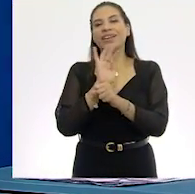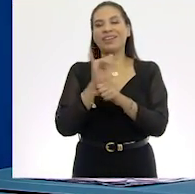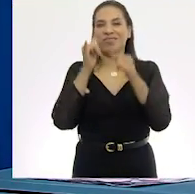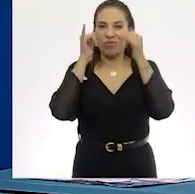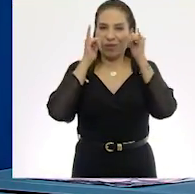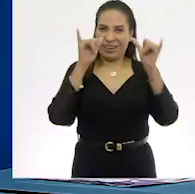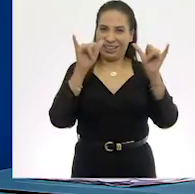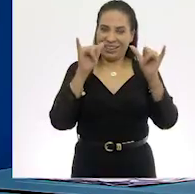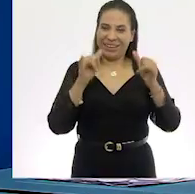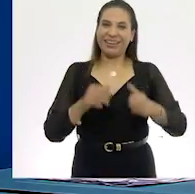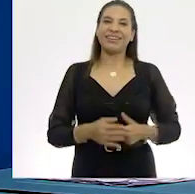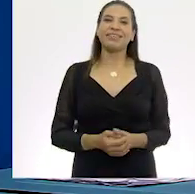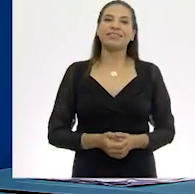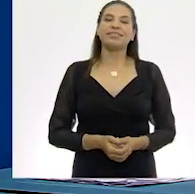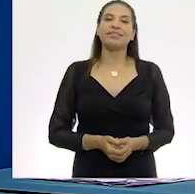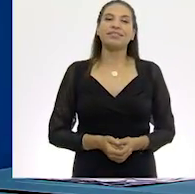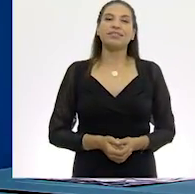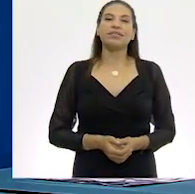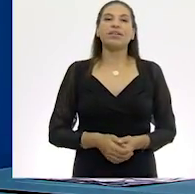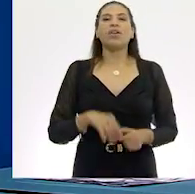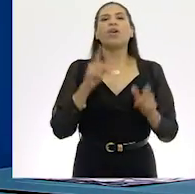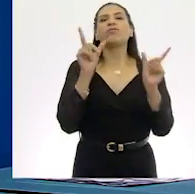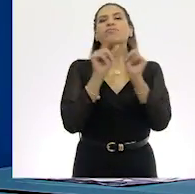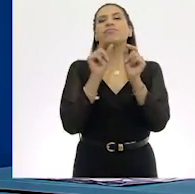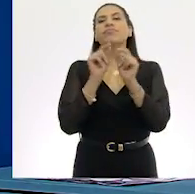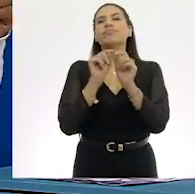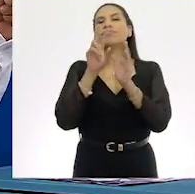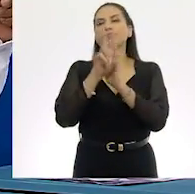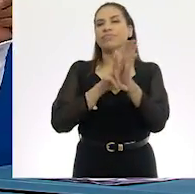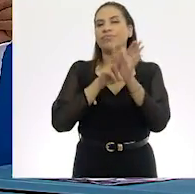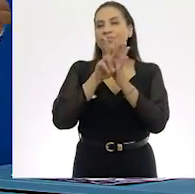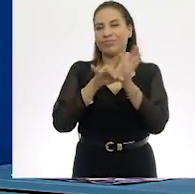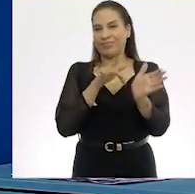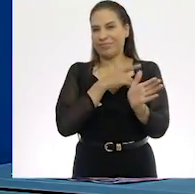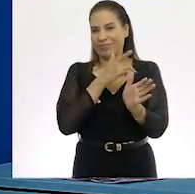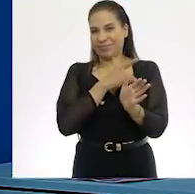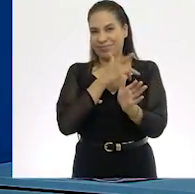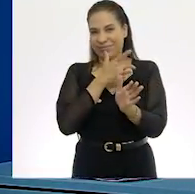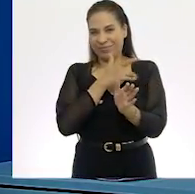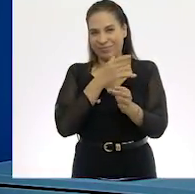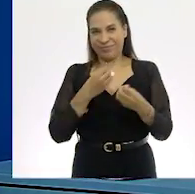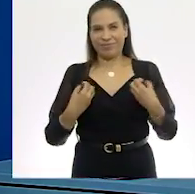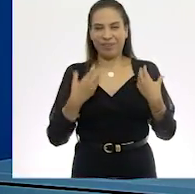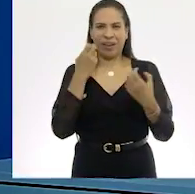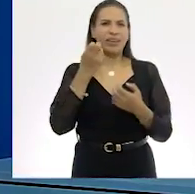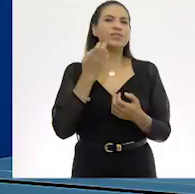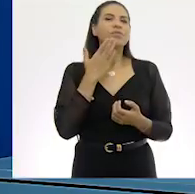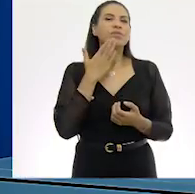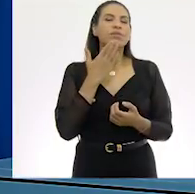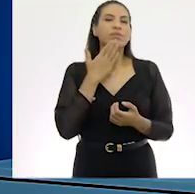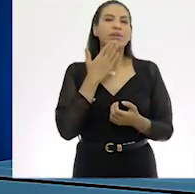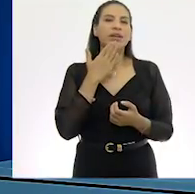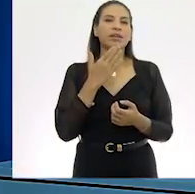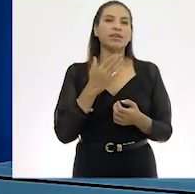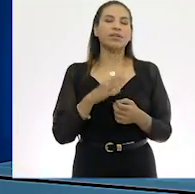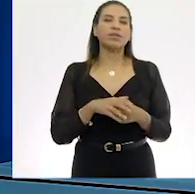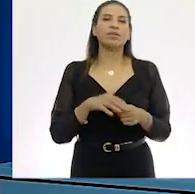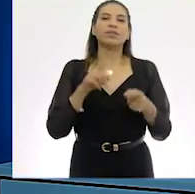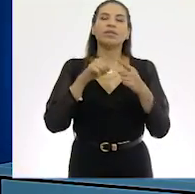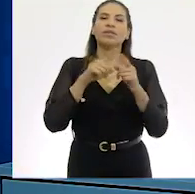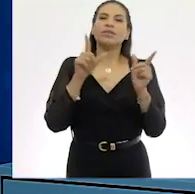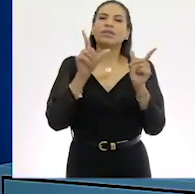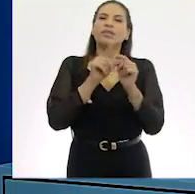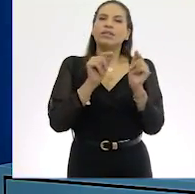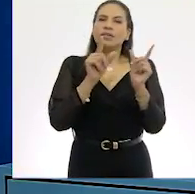vaca y una síntesis sobre el video de los sentimientos. Así es. Eso es bastante bien. Tanto el resumen como la